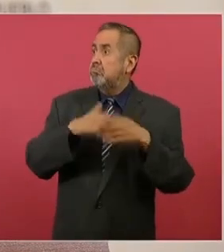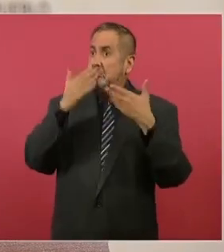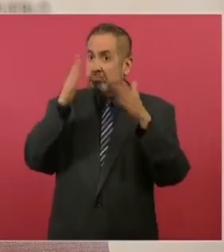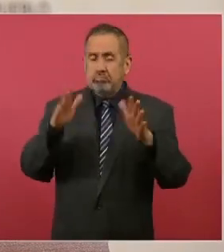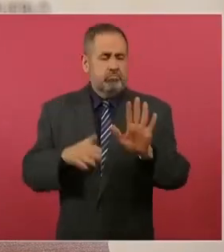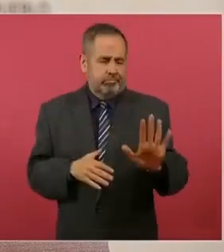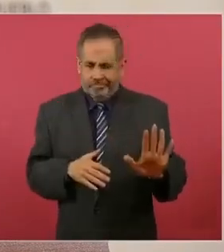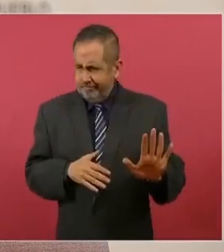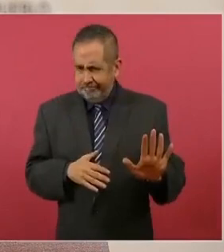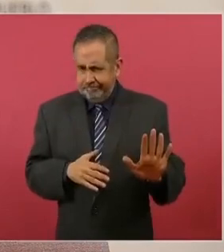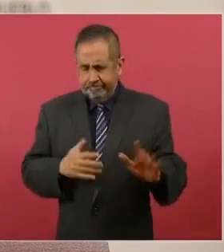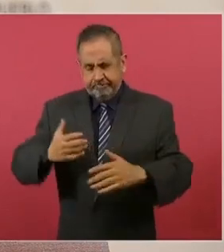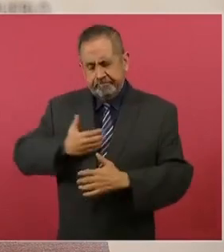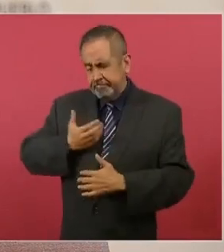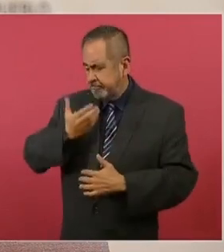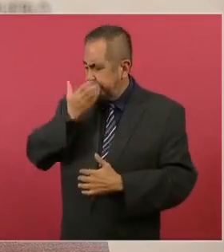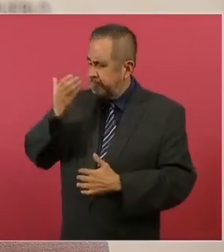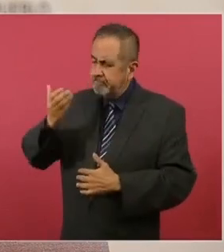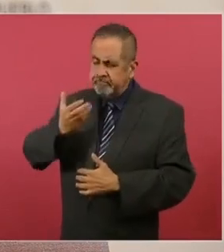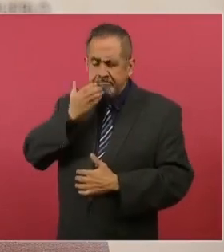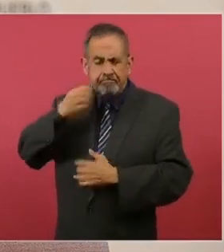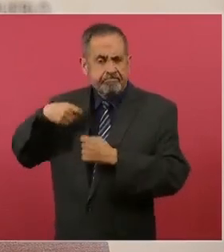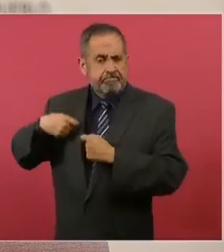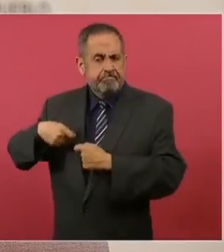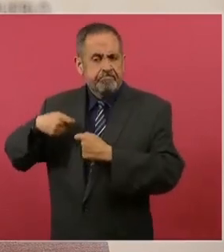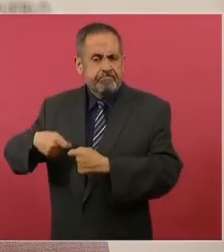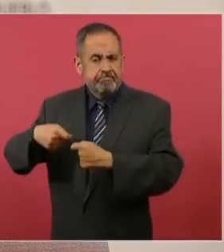mantener nuestras tradiciones, mantener nuestras costumbres,